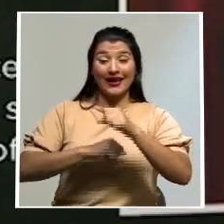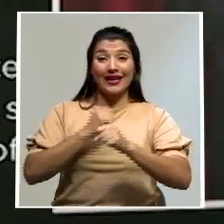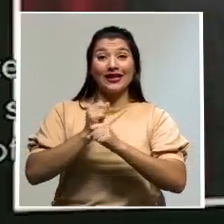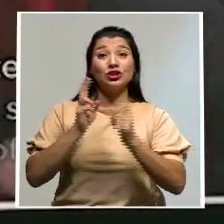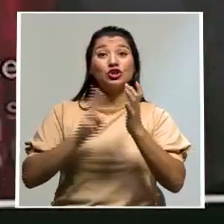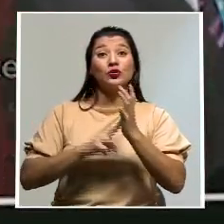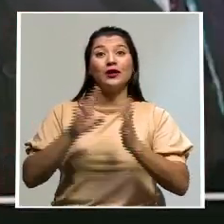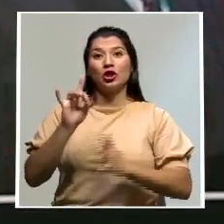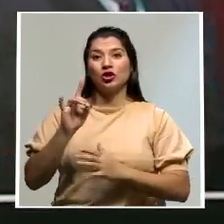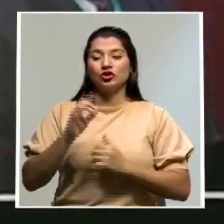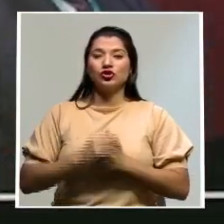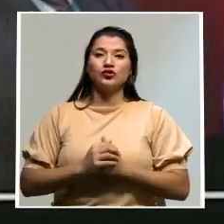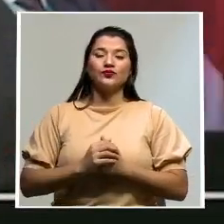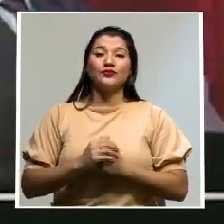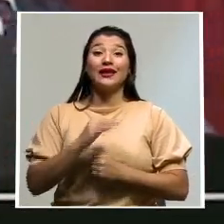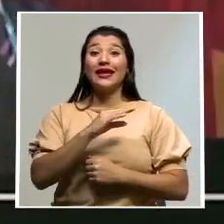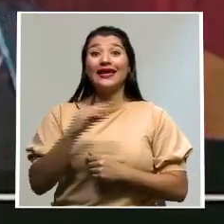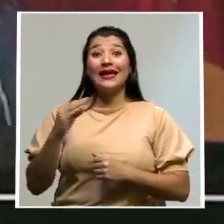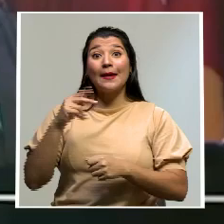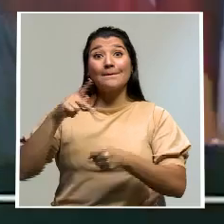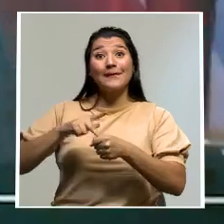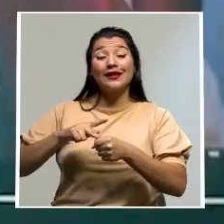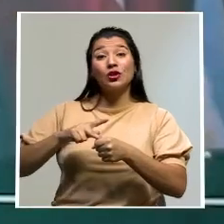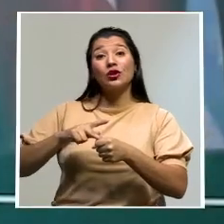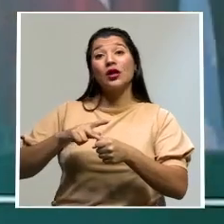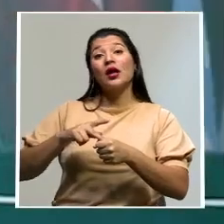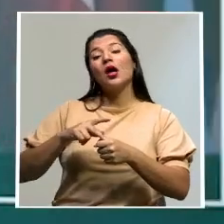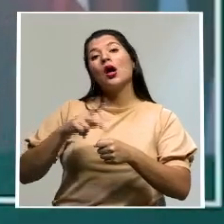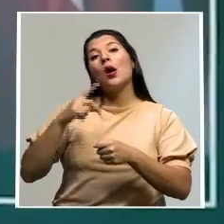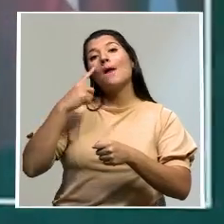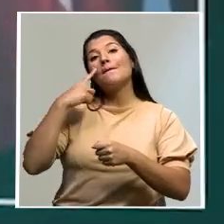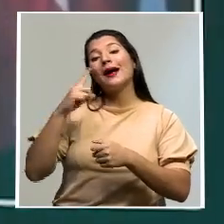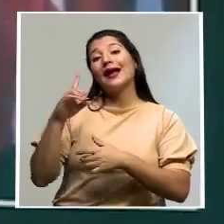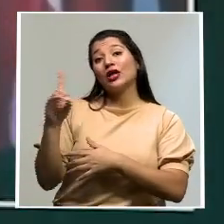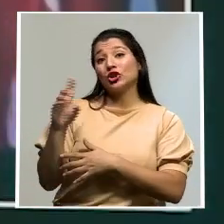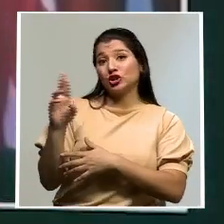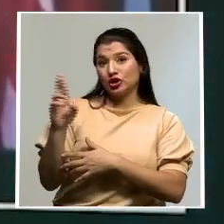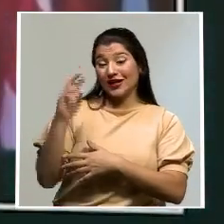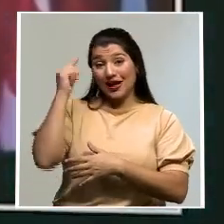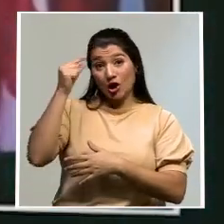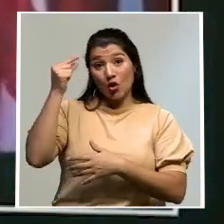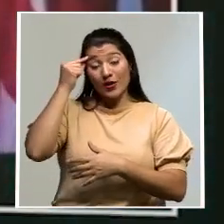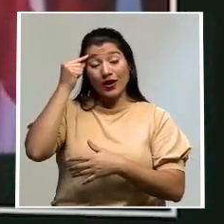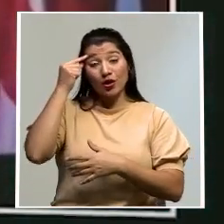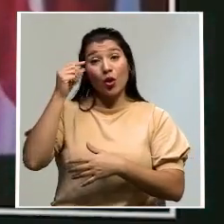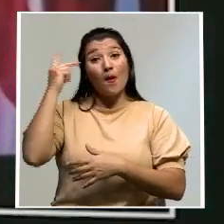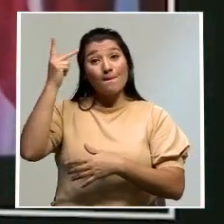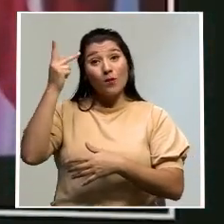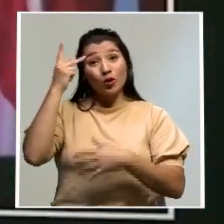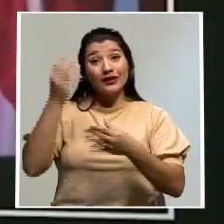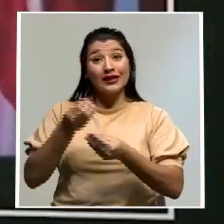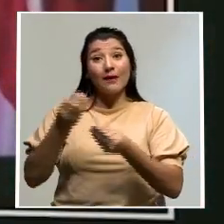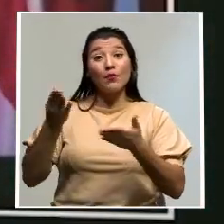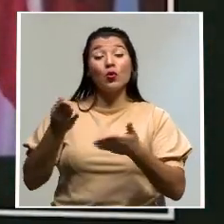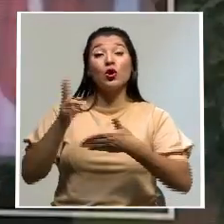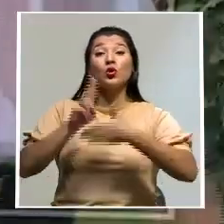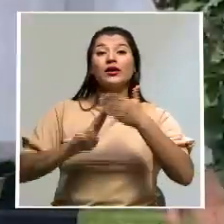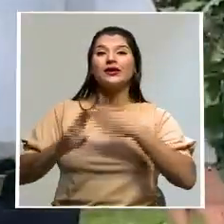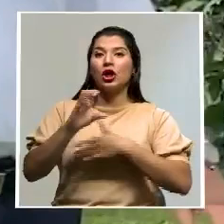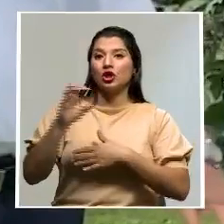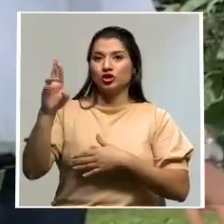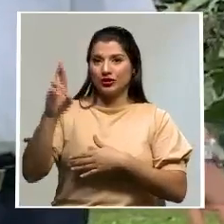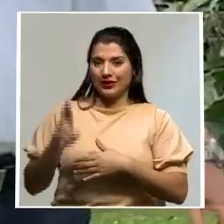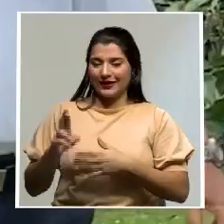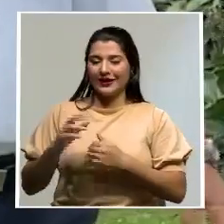2008 y alcanzó la candidatura al doctorado en Gobierno y Políticas Públicas por la Universidad de Costa Rica.